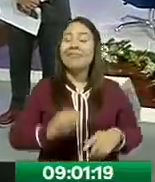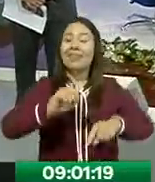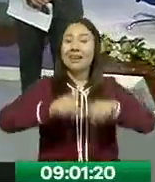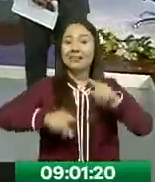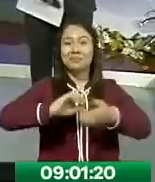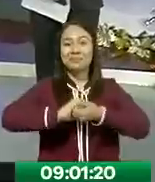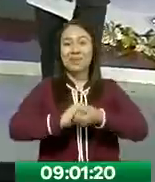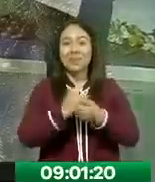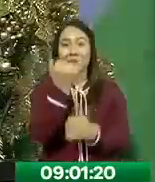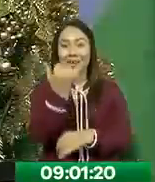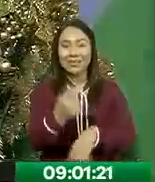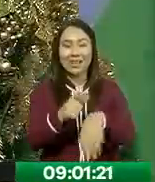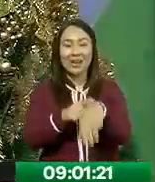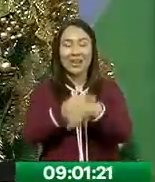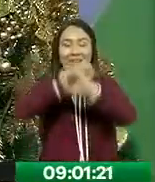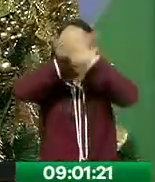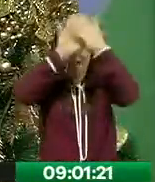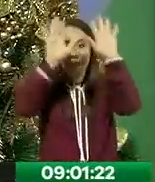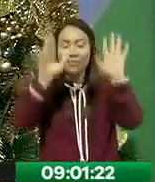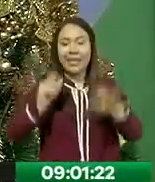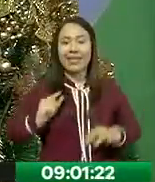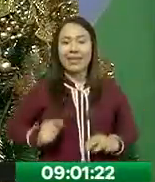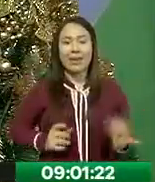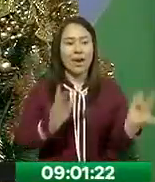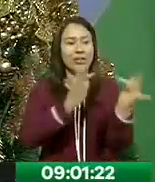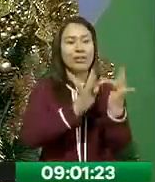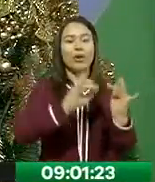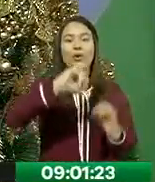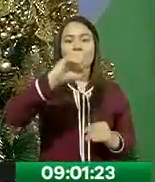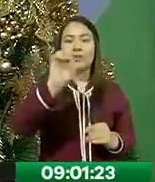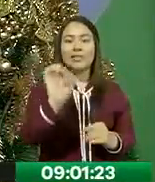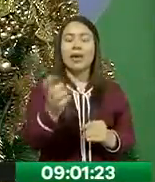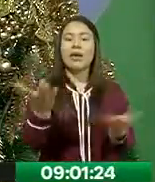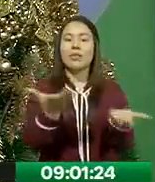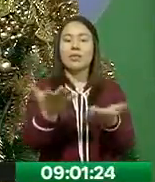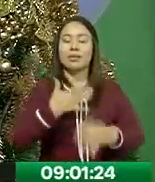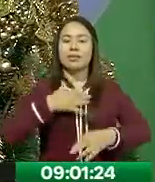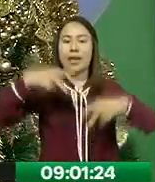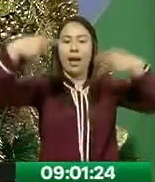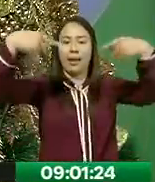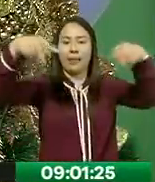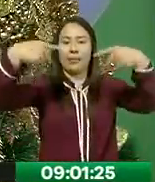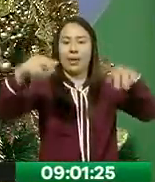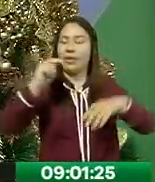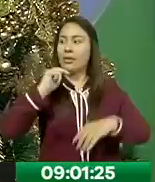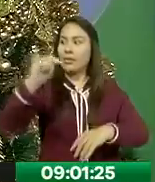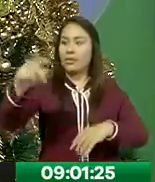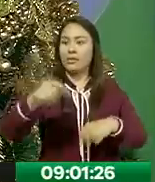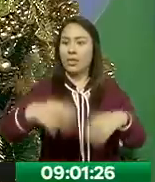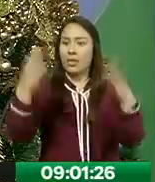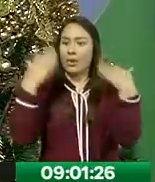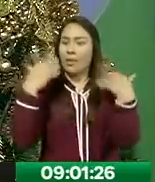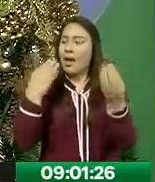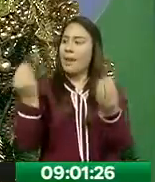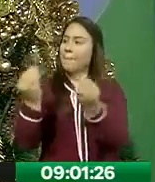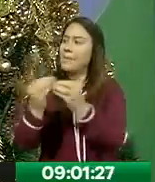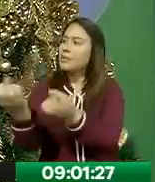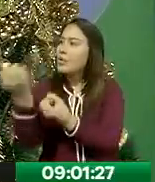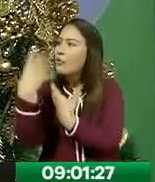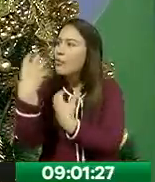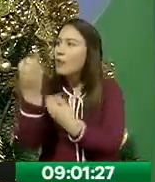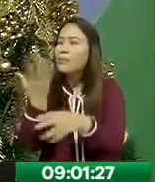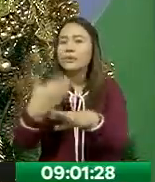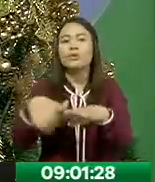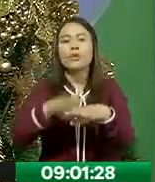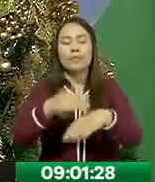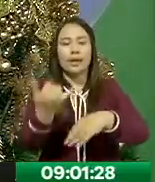Televidentes, a esta hora de la mañana nos enlazamos con José Morales, quien se encuentra en el sector de la ciudad de La Alborada, al norte de Guayaquil, para que nos diga qué acontece